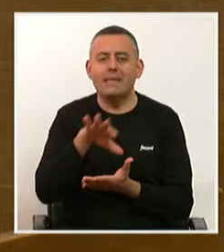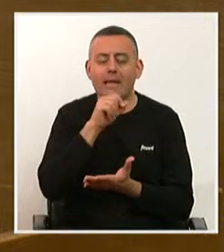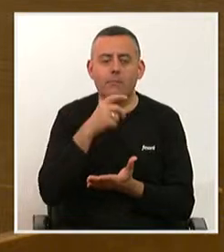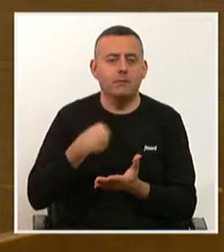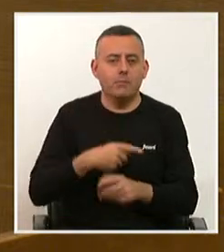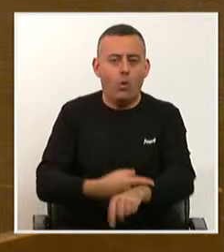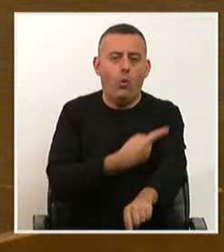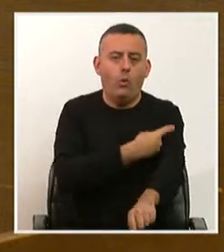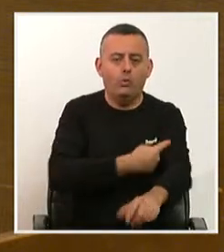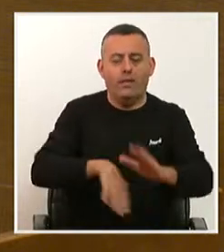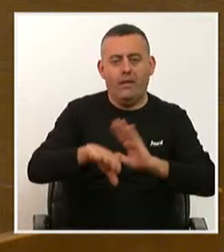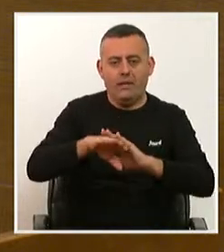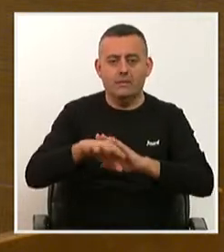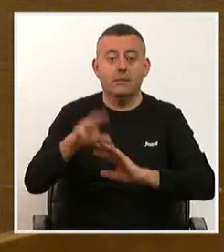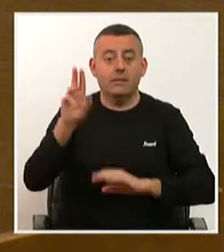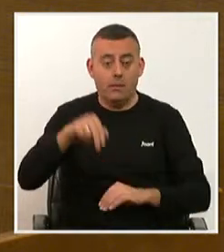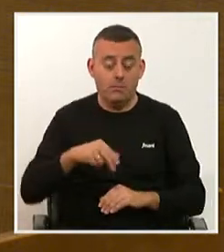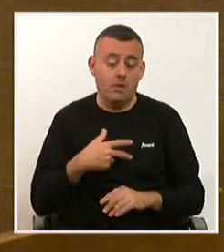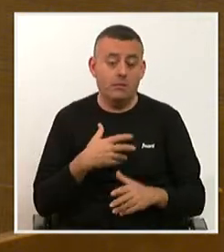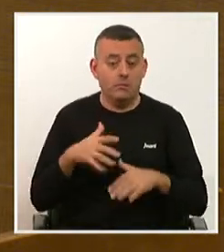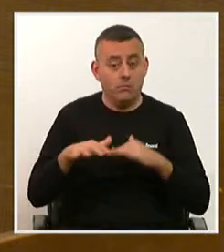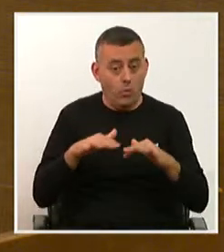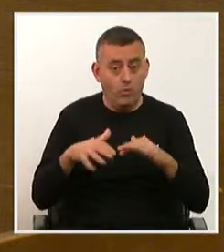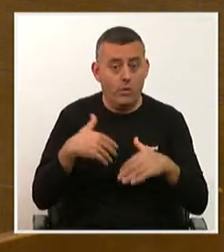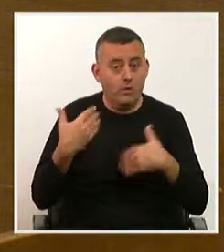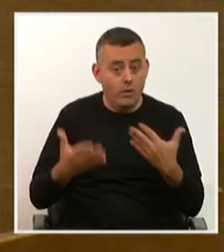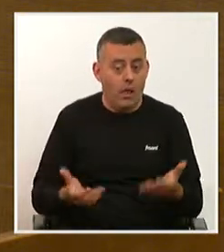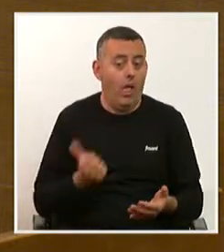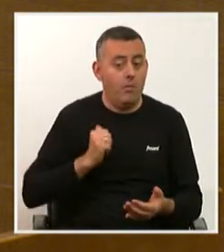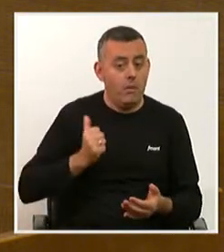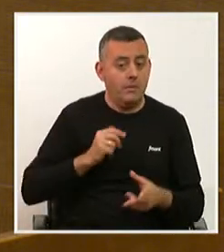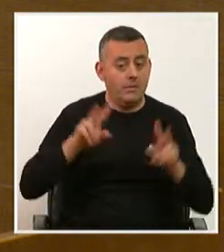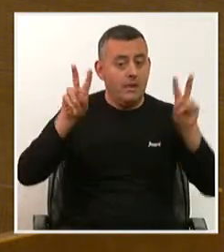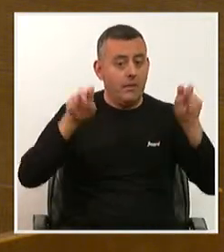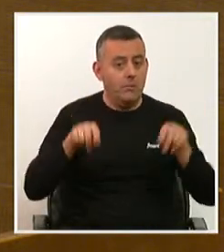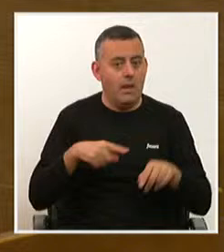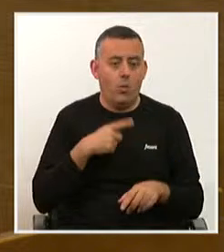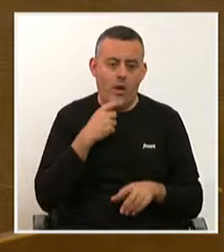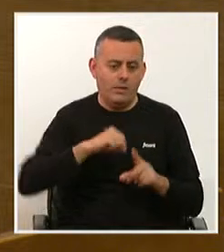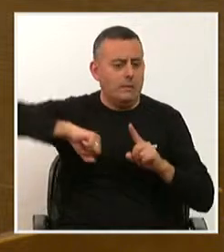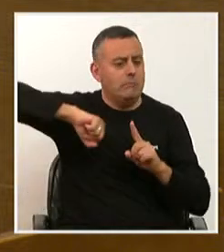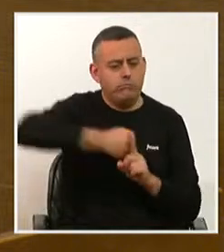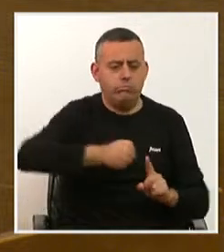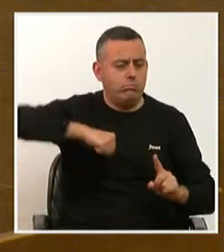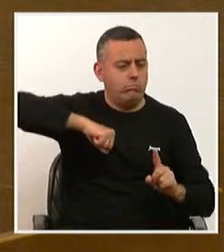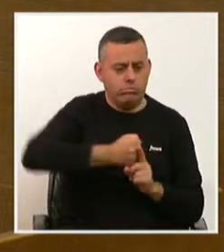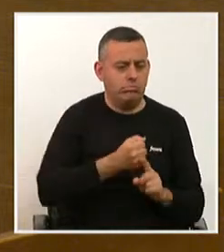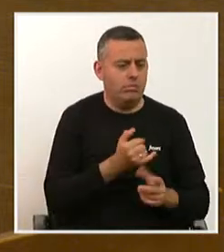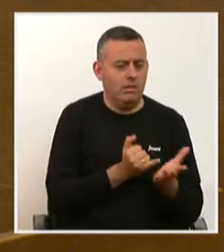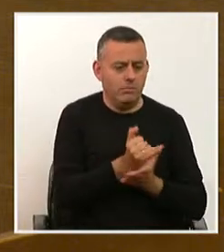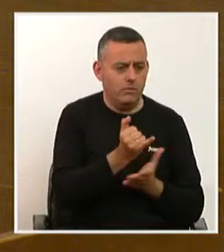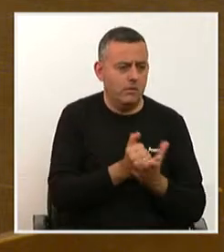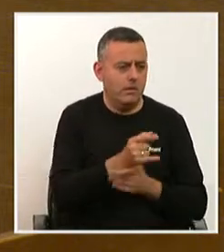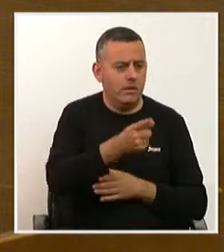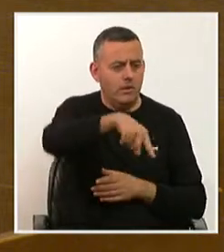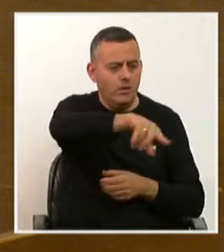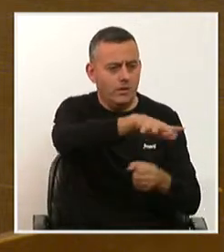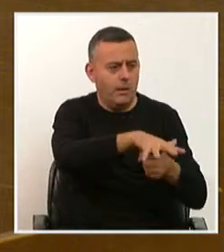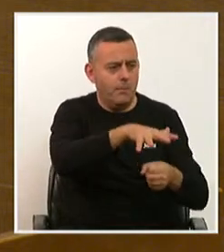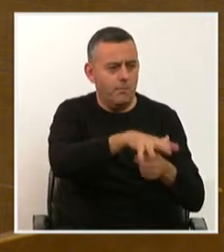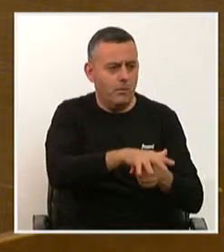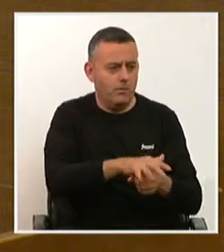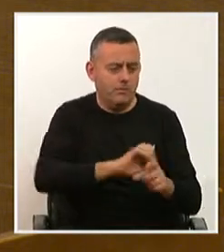contina aprof de esta cuesti y continen explot a persones Queen en el Camp